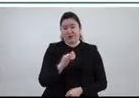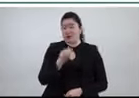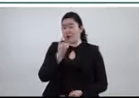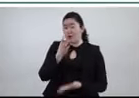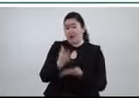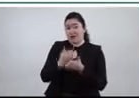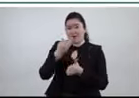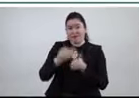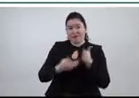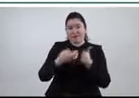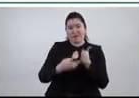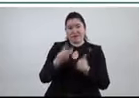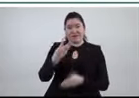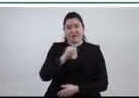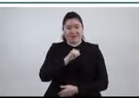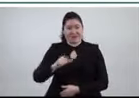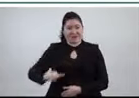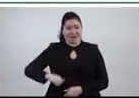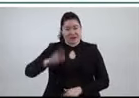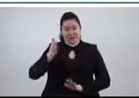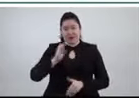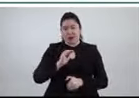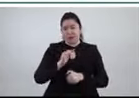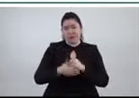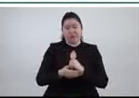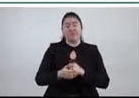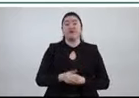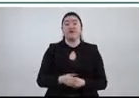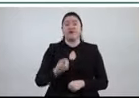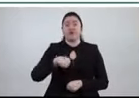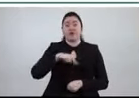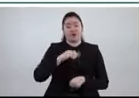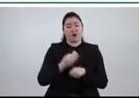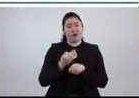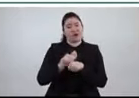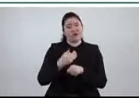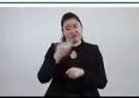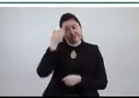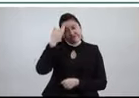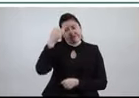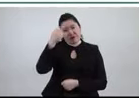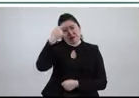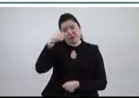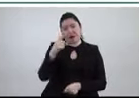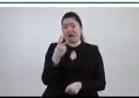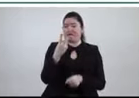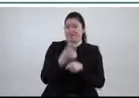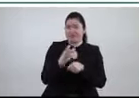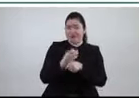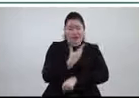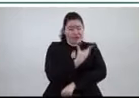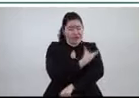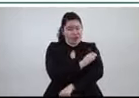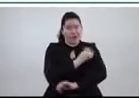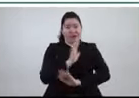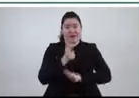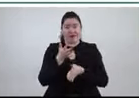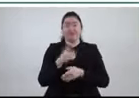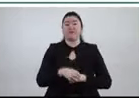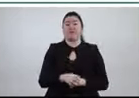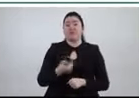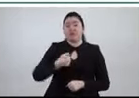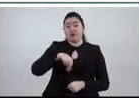nada más completar esas segundas dosis. Estamos en los tiempos recomendados para completar esas segundas dosis. Hasta ahora